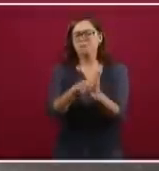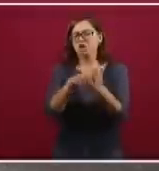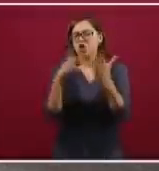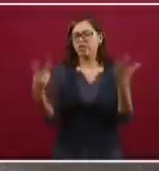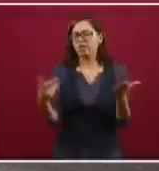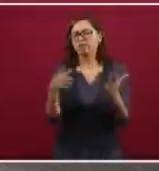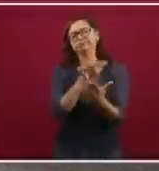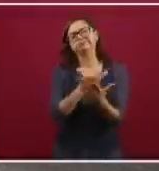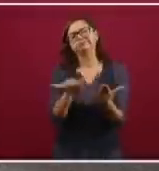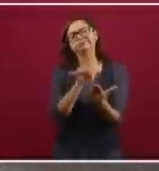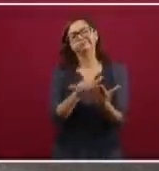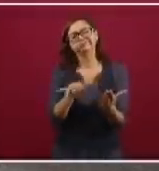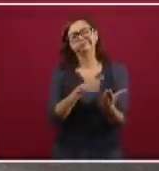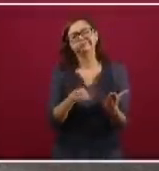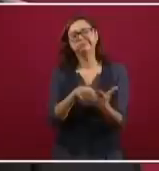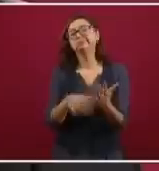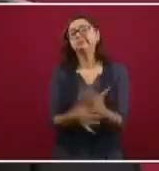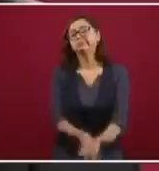periódico